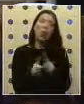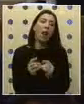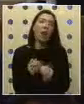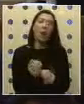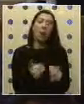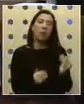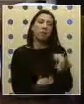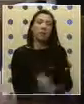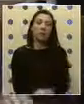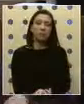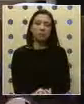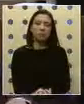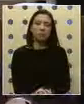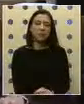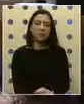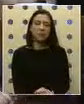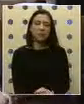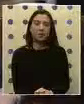aumentado.